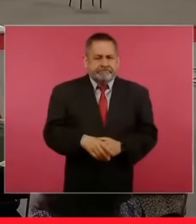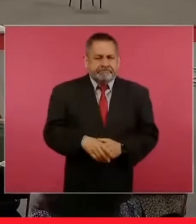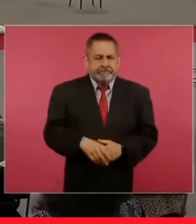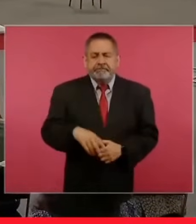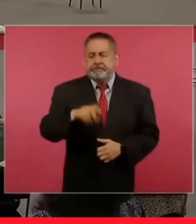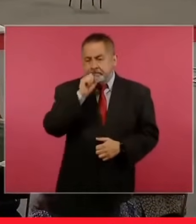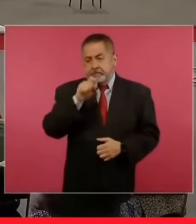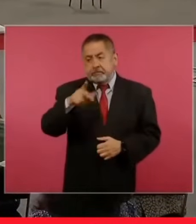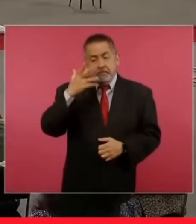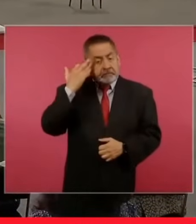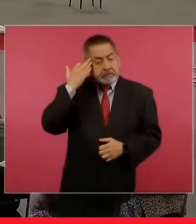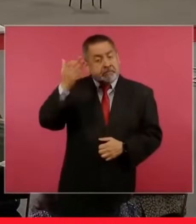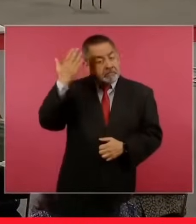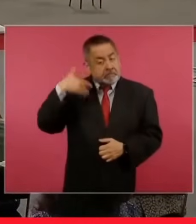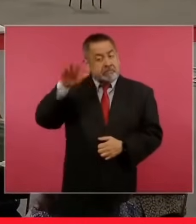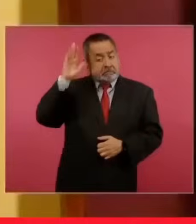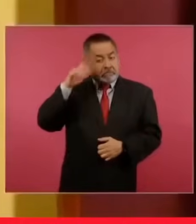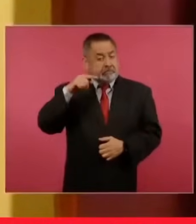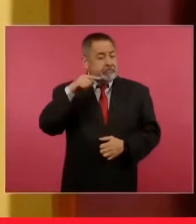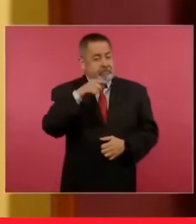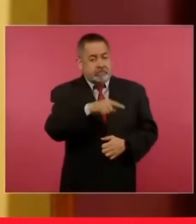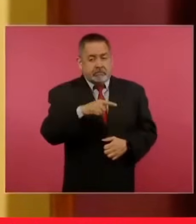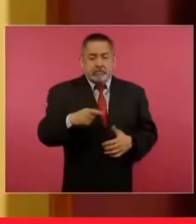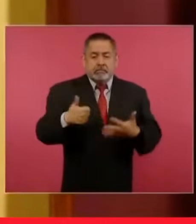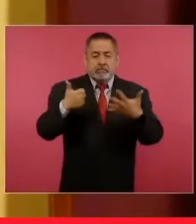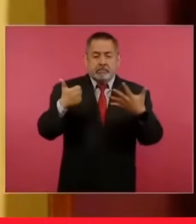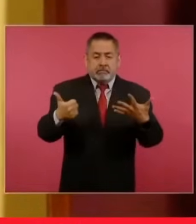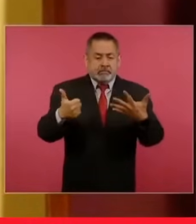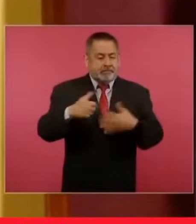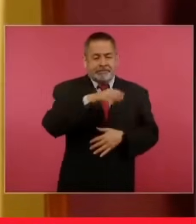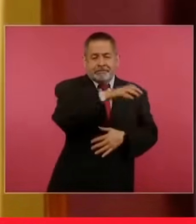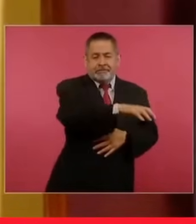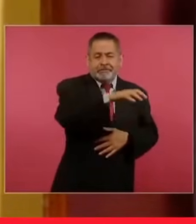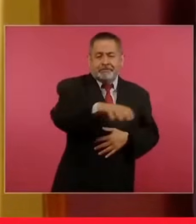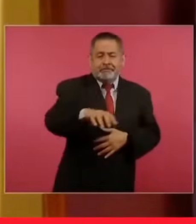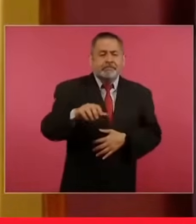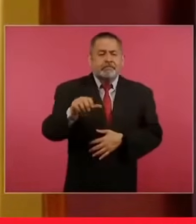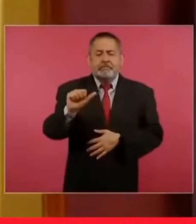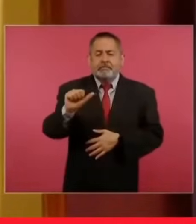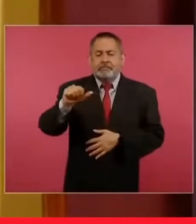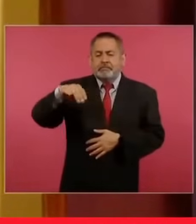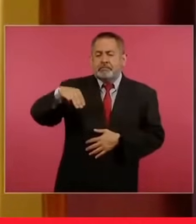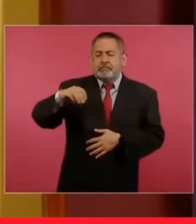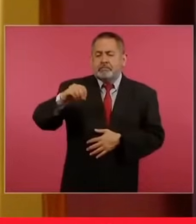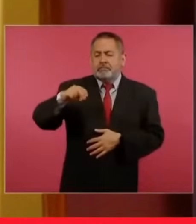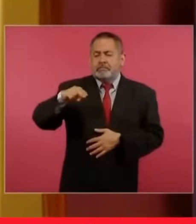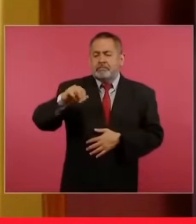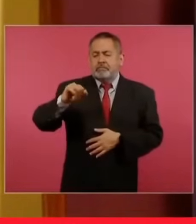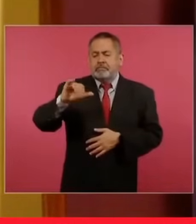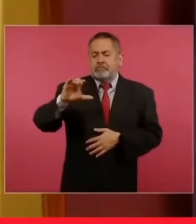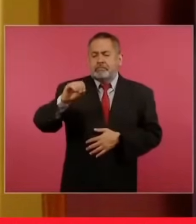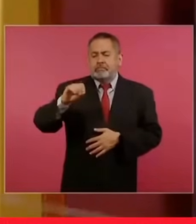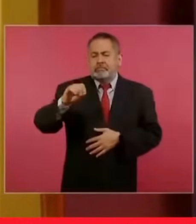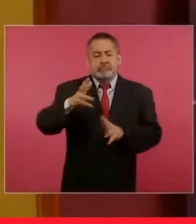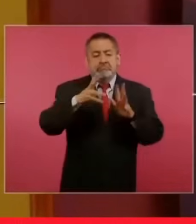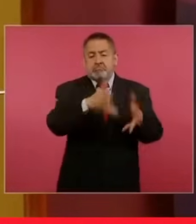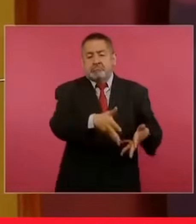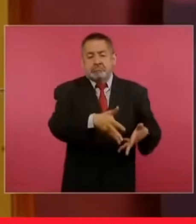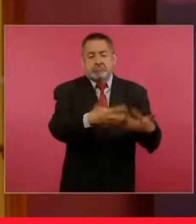También en aquel entonces teníamos 6 plantas de amoníaco paradas, no